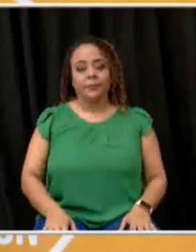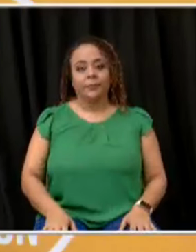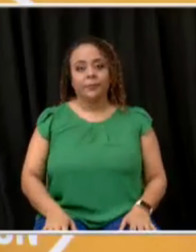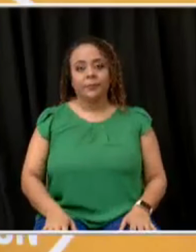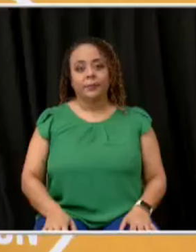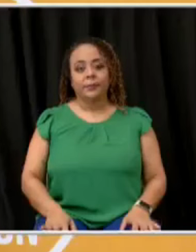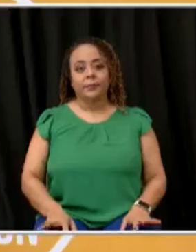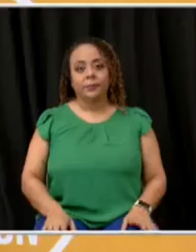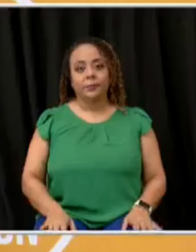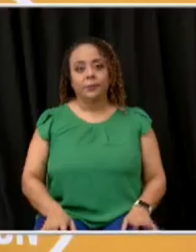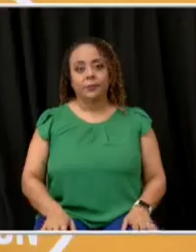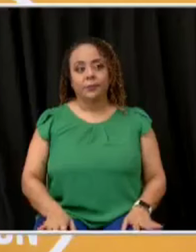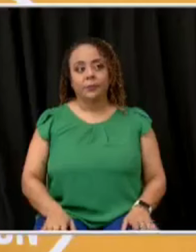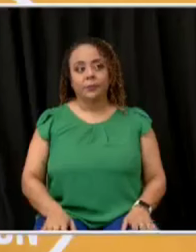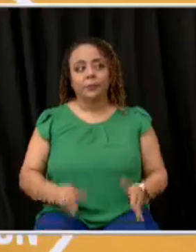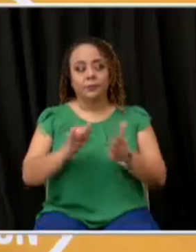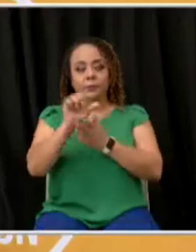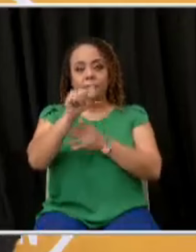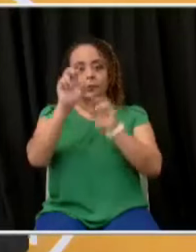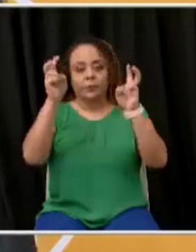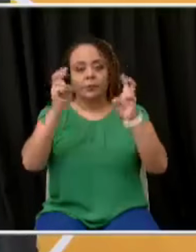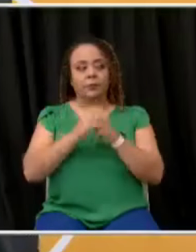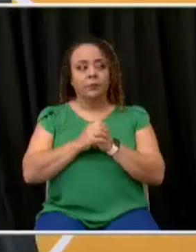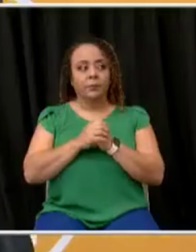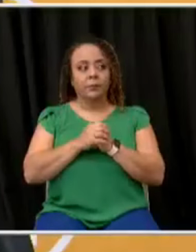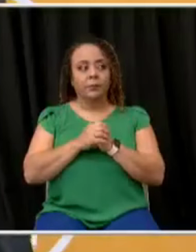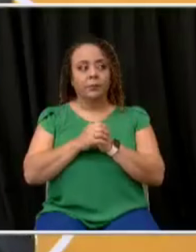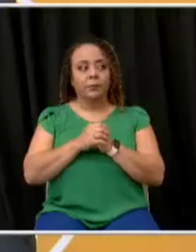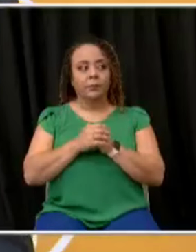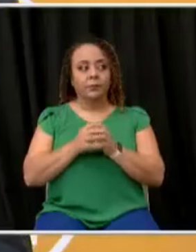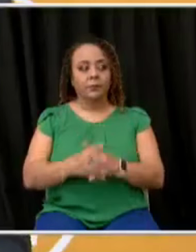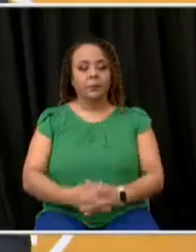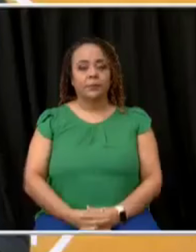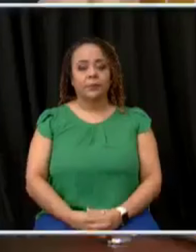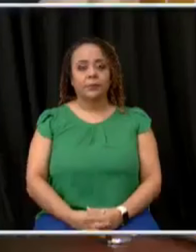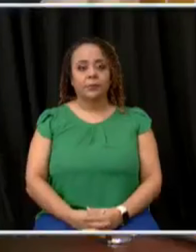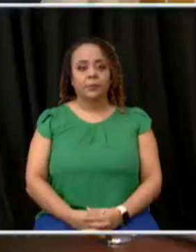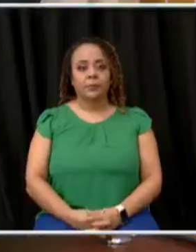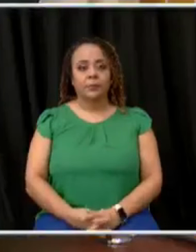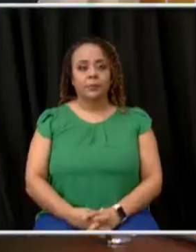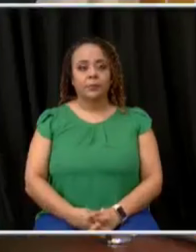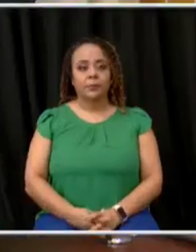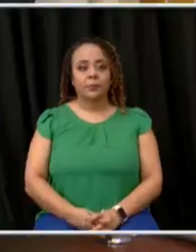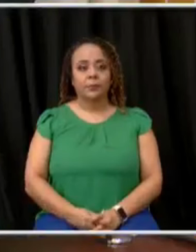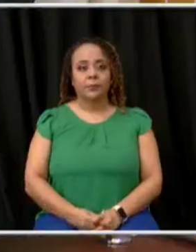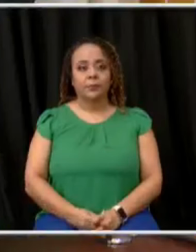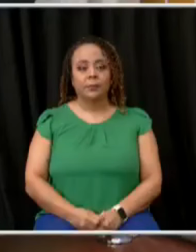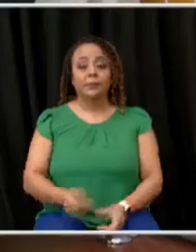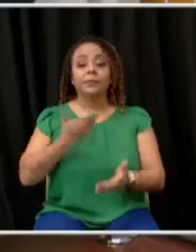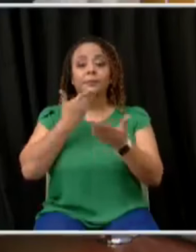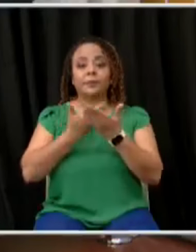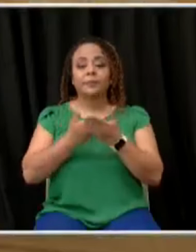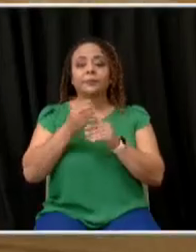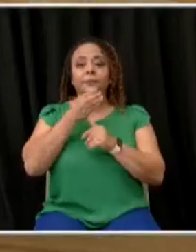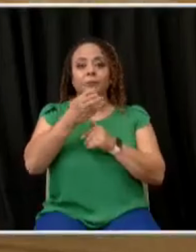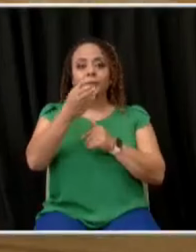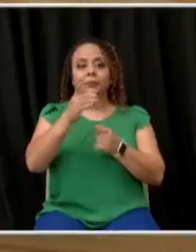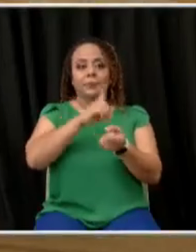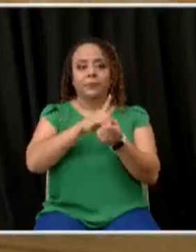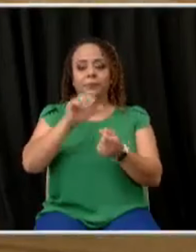sea, es otro tema, Claro que significativo sí. el que tenemos que hablar. Ok, excelente. Bueno, vean lo que nos recomienda el